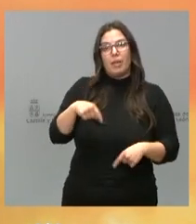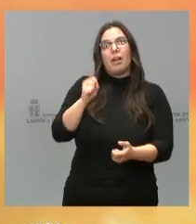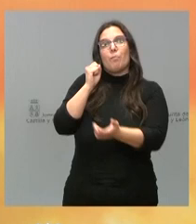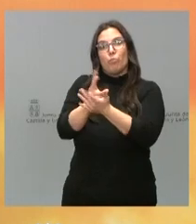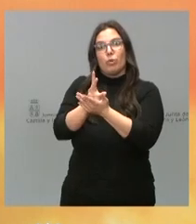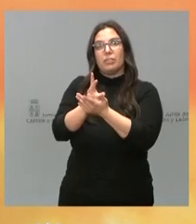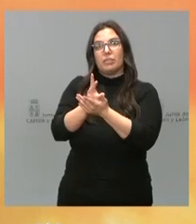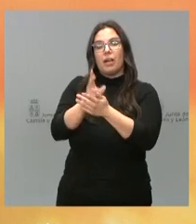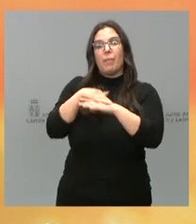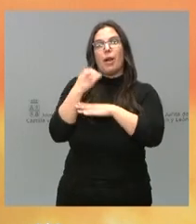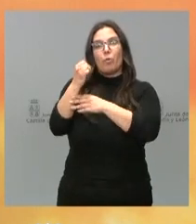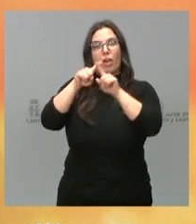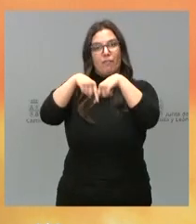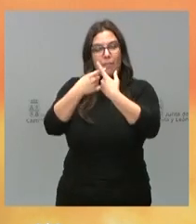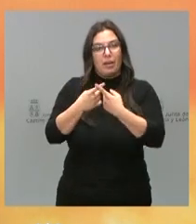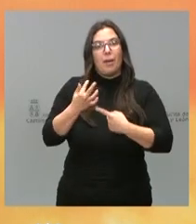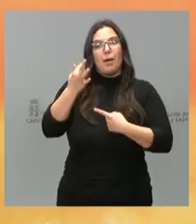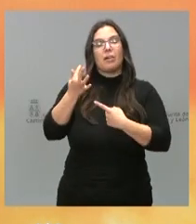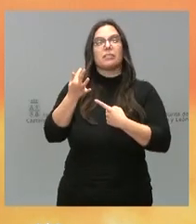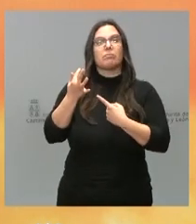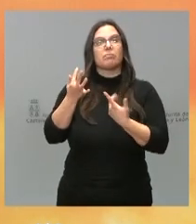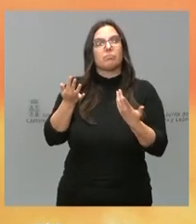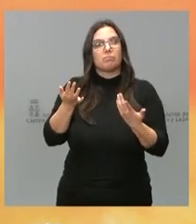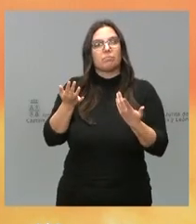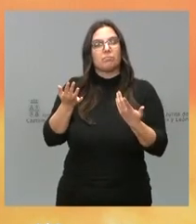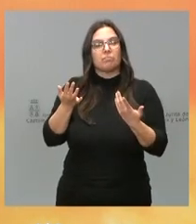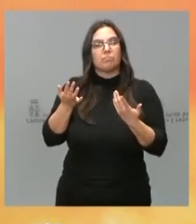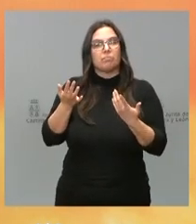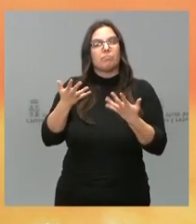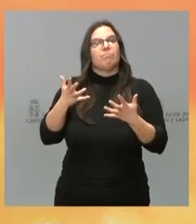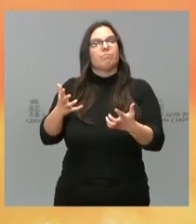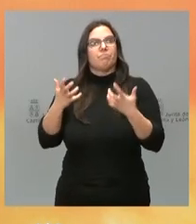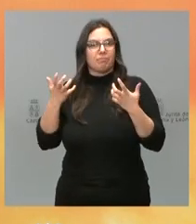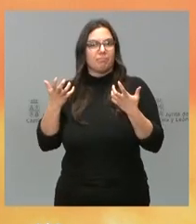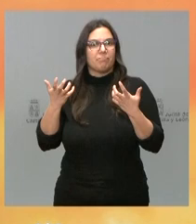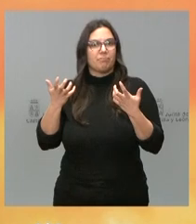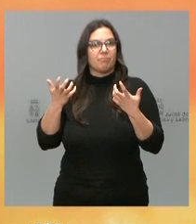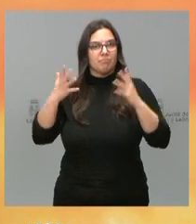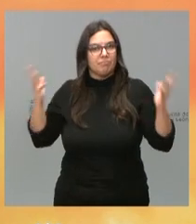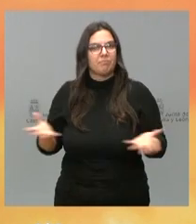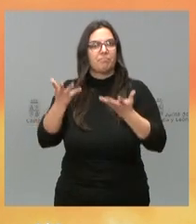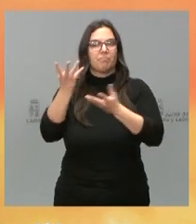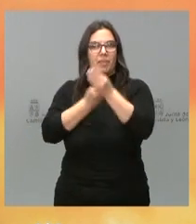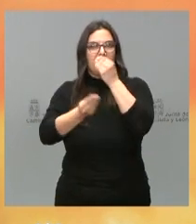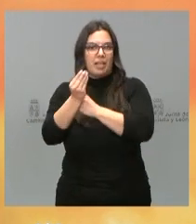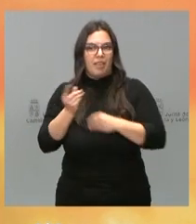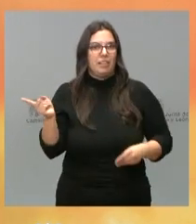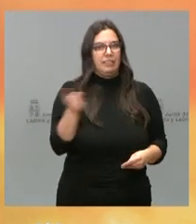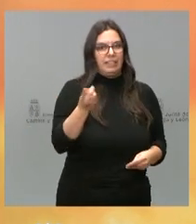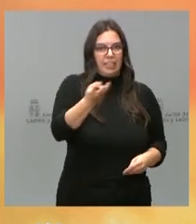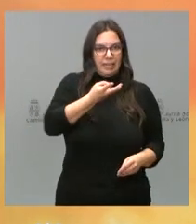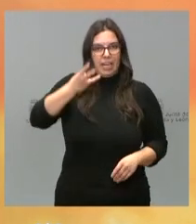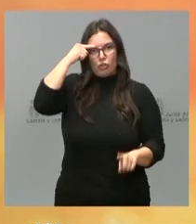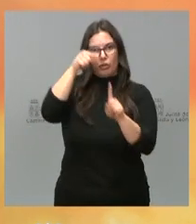por el apoyo a la familia y por los beneficios de fomentar la natalidad